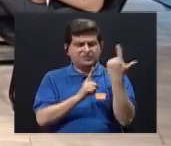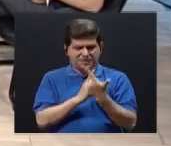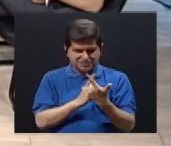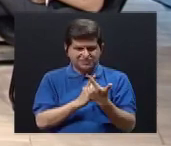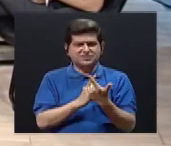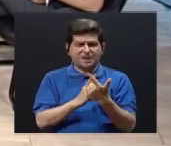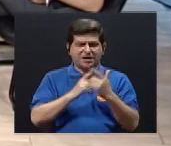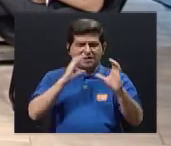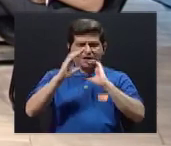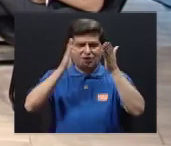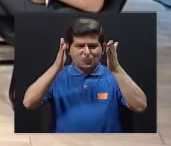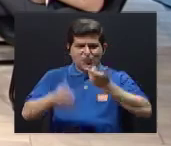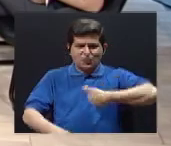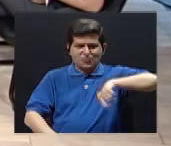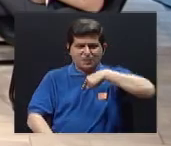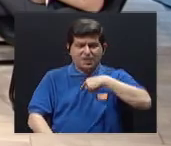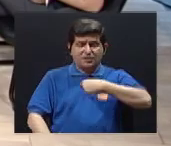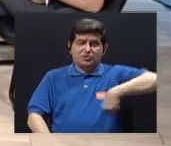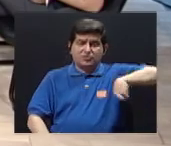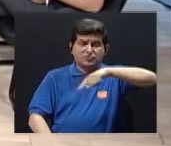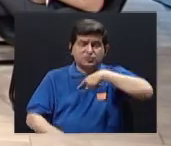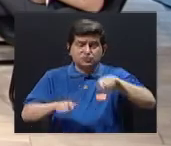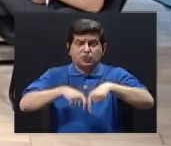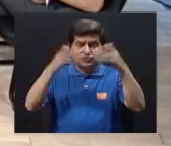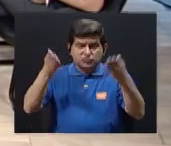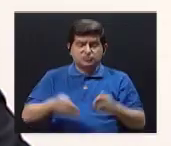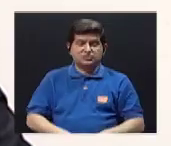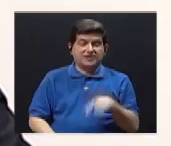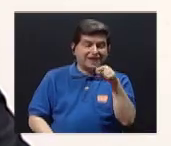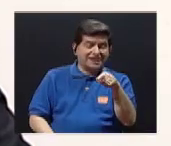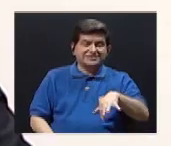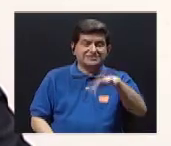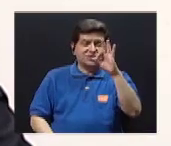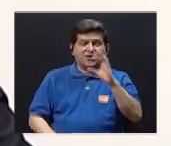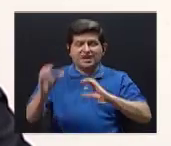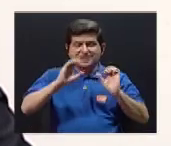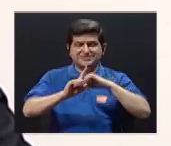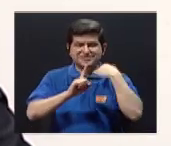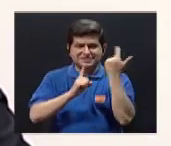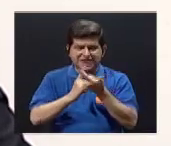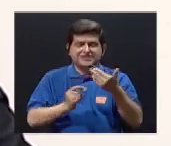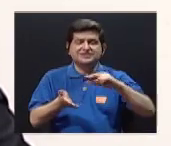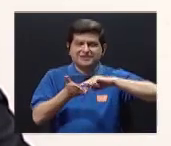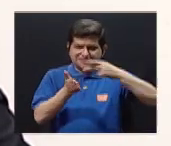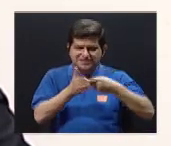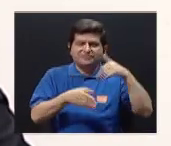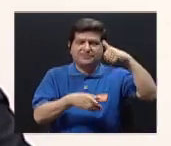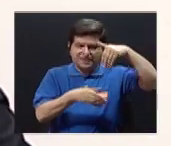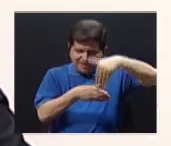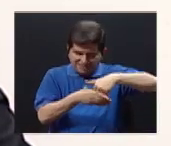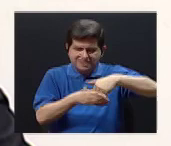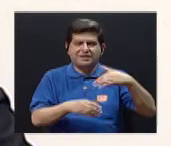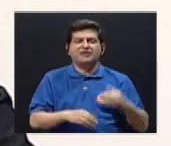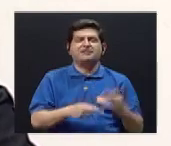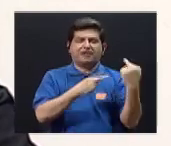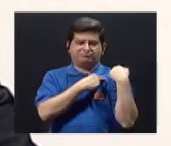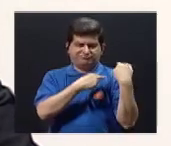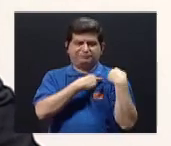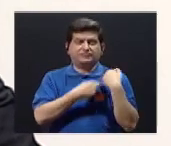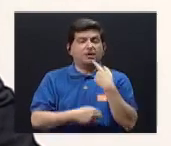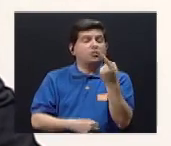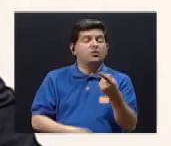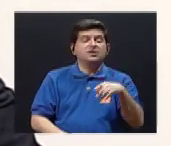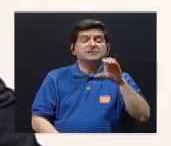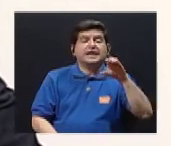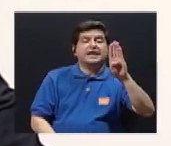responsabilidad social como comunicadores. Somos periodistas, escogimos una ciencia social y ya eso conlleva una responsabilidad. Entonces,